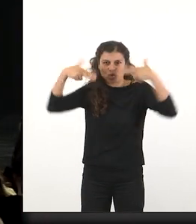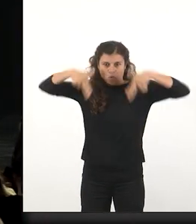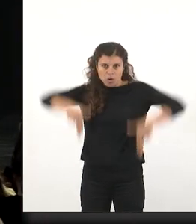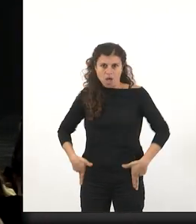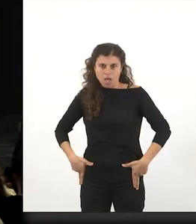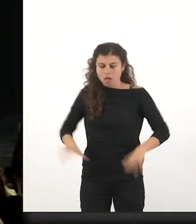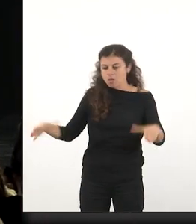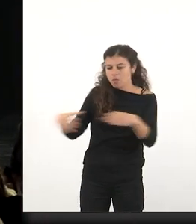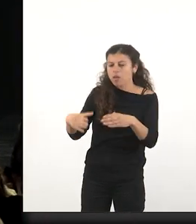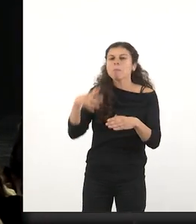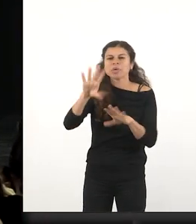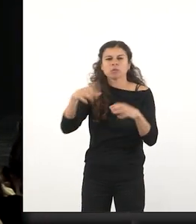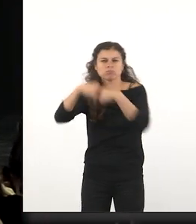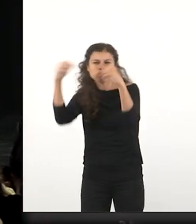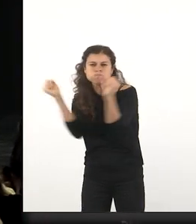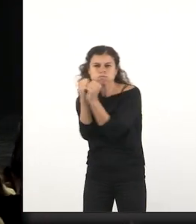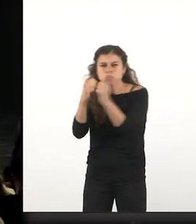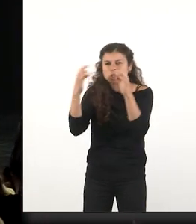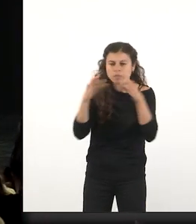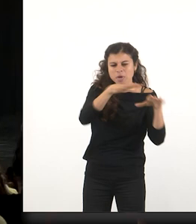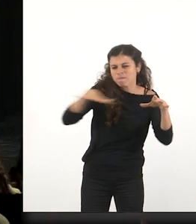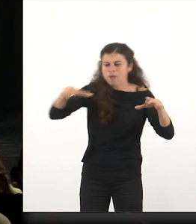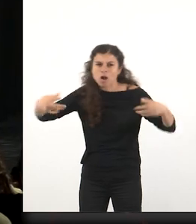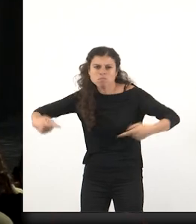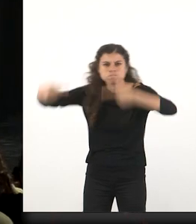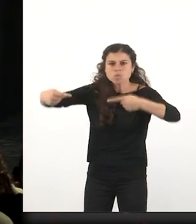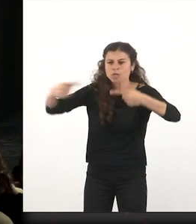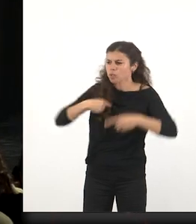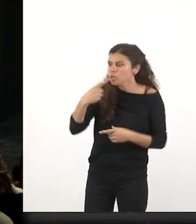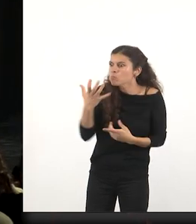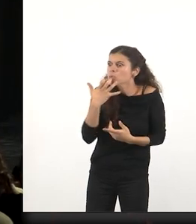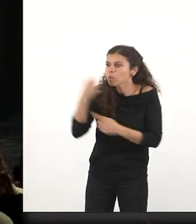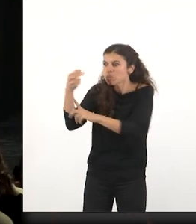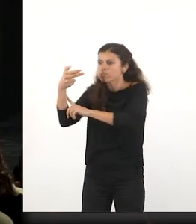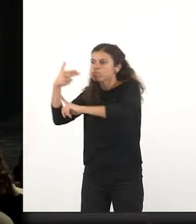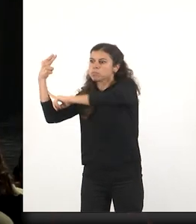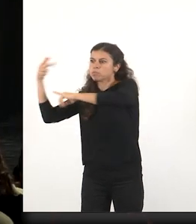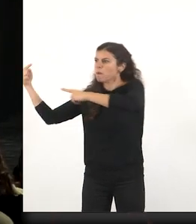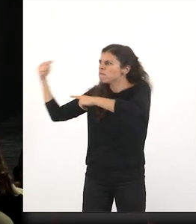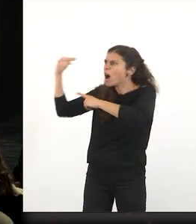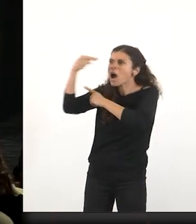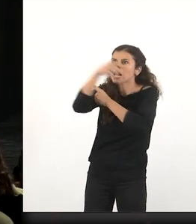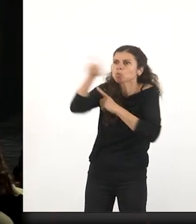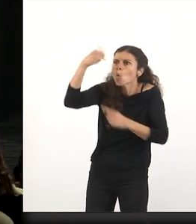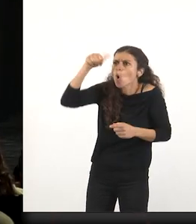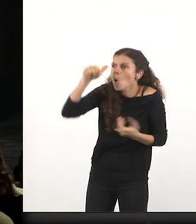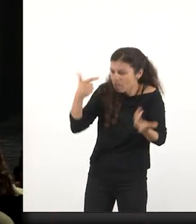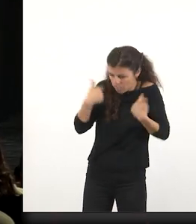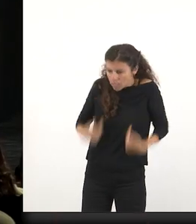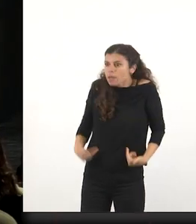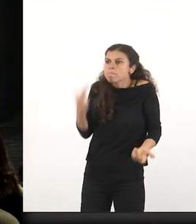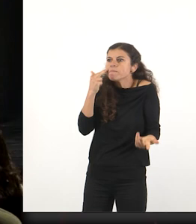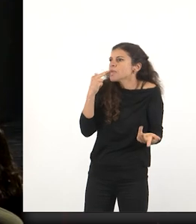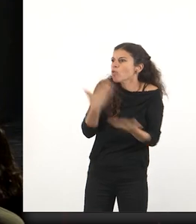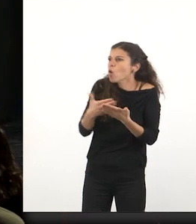Pero como todo el día se enfrentan entre barrios, yo les preguntaba, nenes, pero en ese momento que ves la bala pasar, tú como hombre físicamente, ¿cómo muestra que tienes